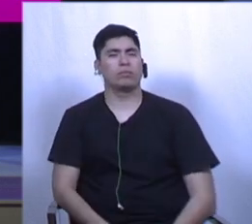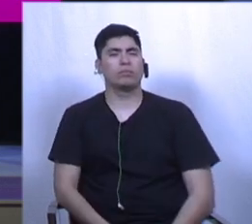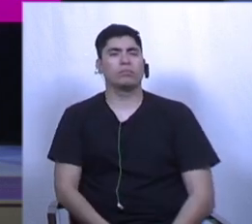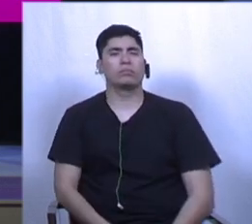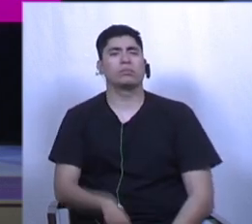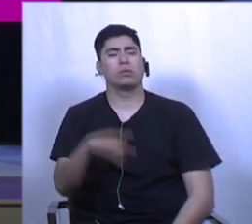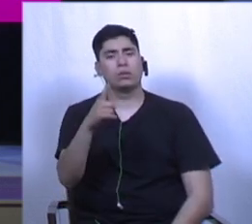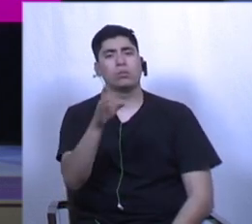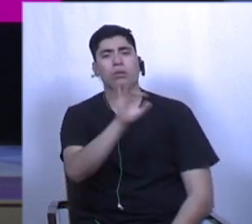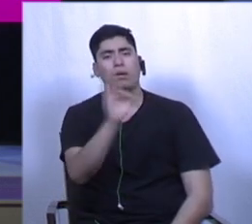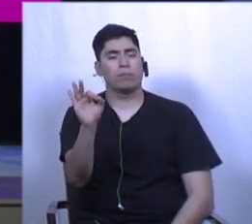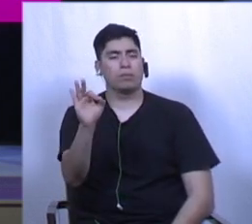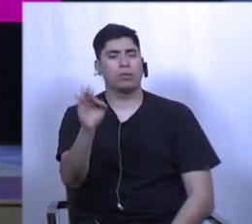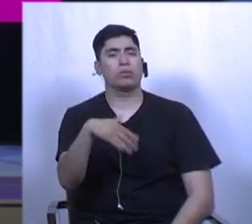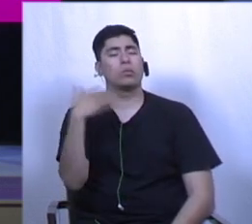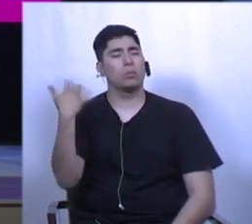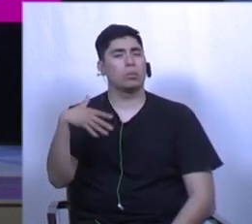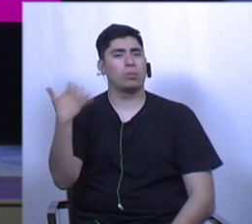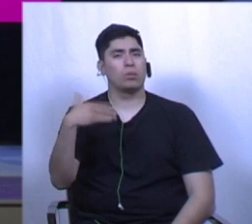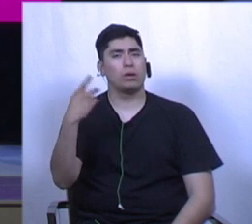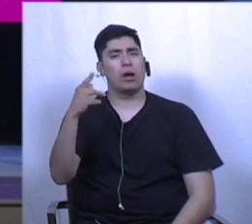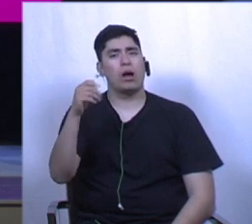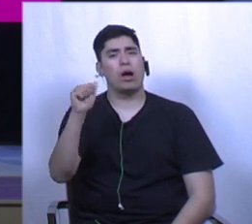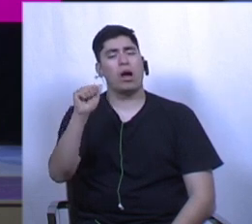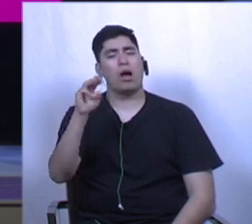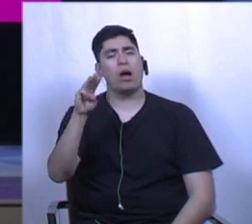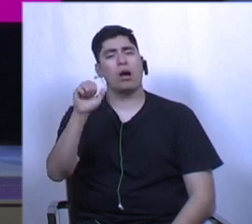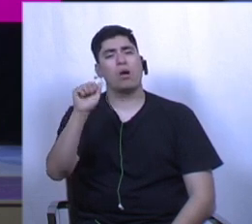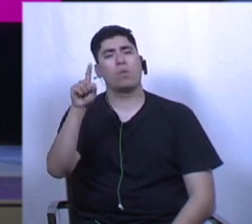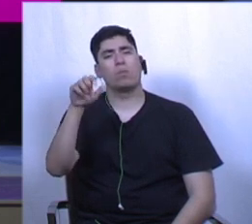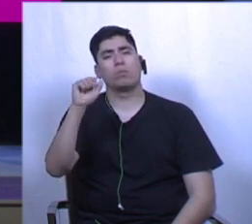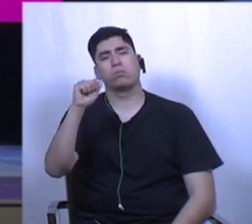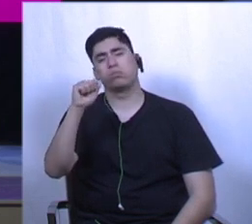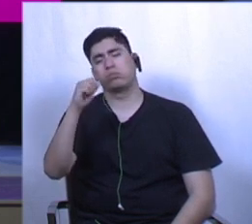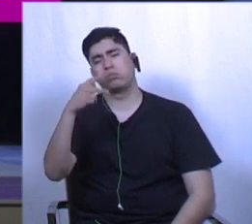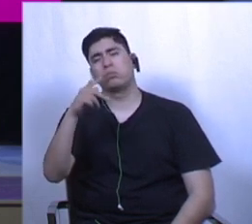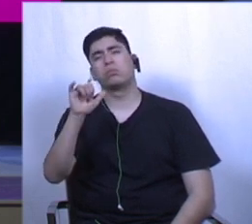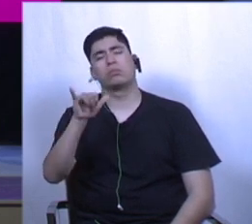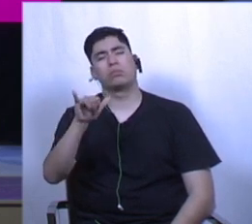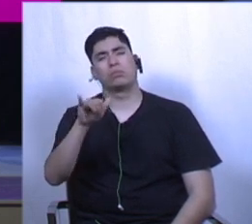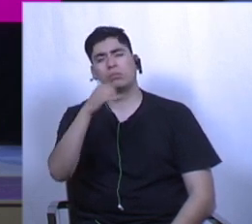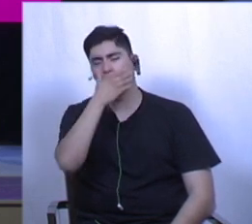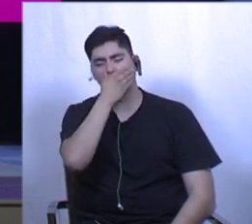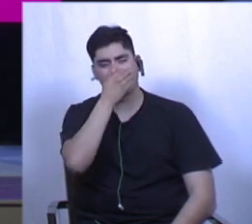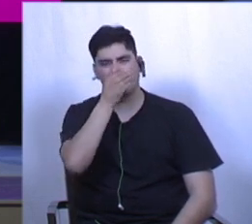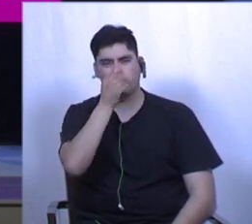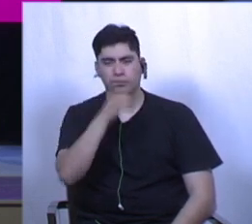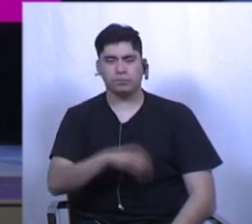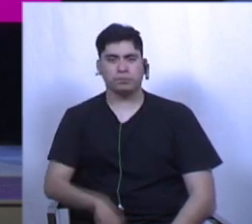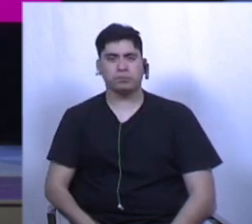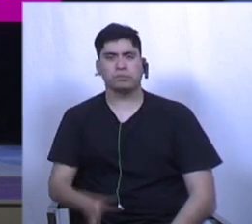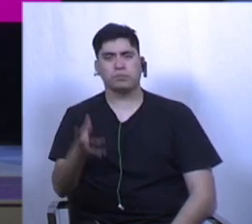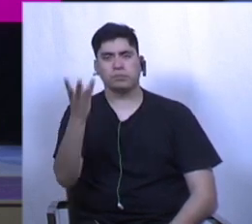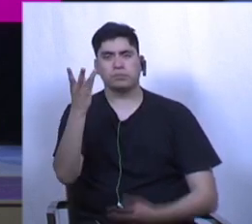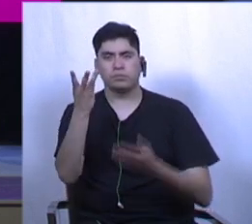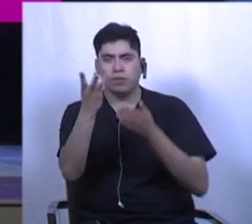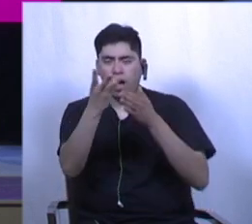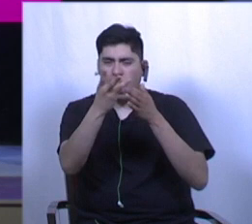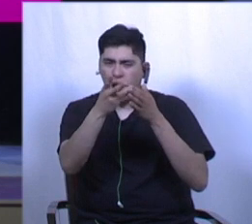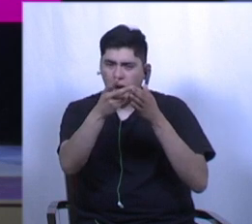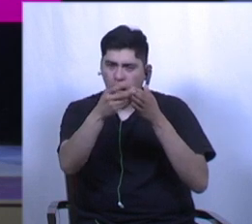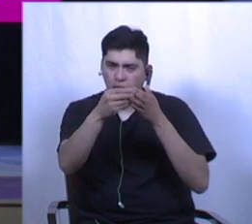Un aspecto importante de la enfermedad de Kawasaki es que causa que se despelleje la punta de los